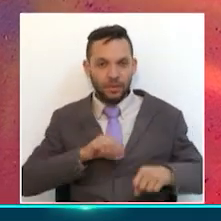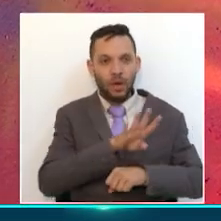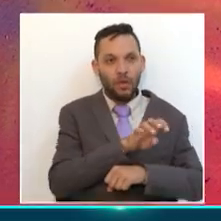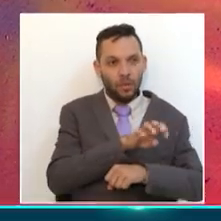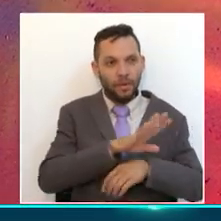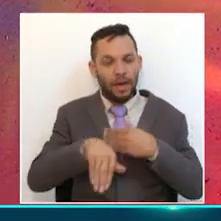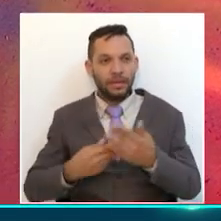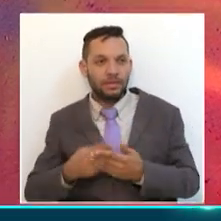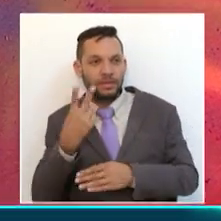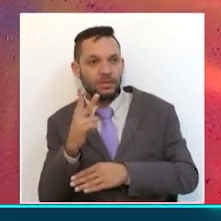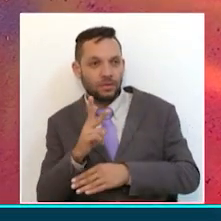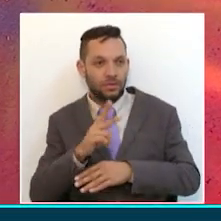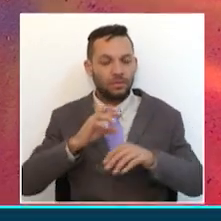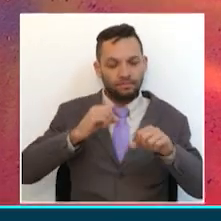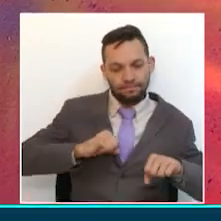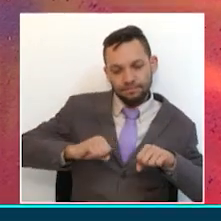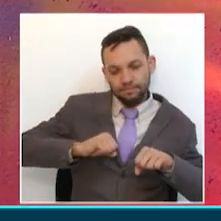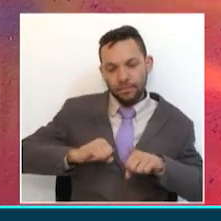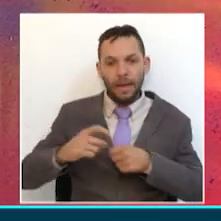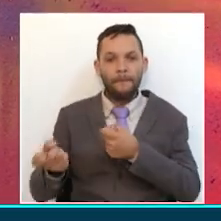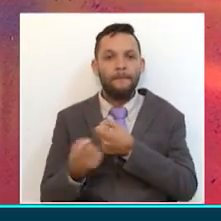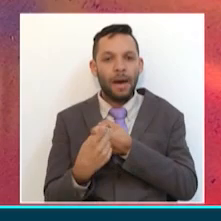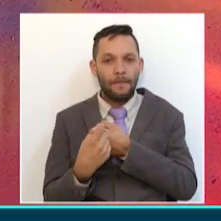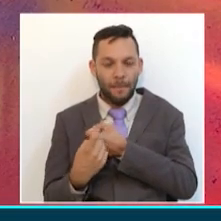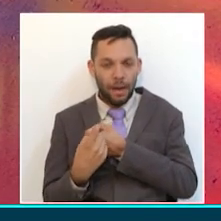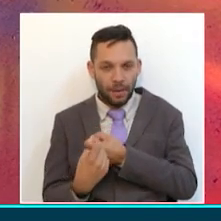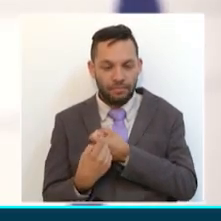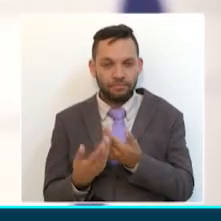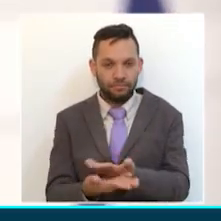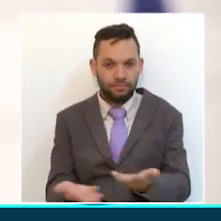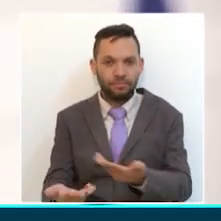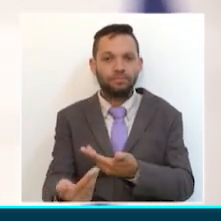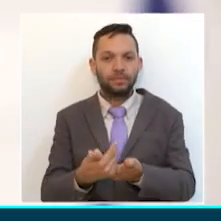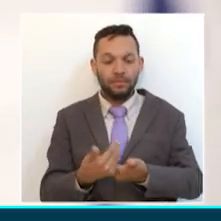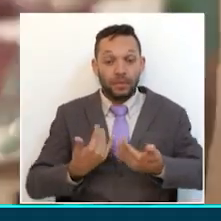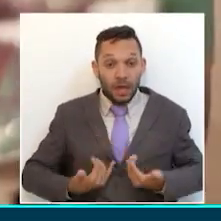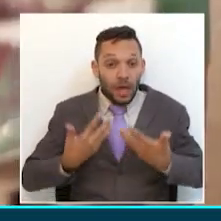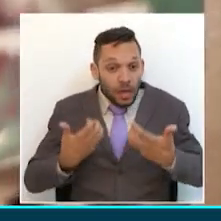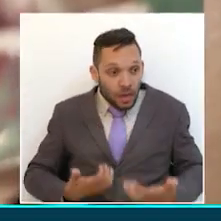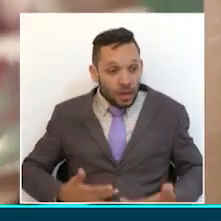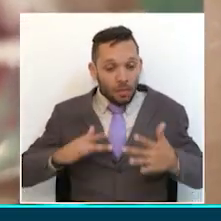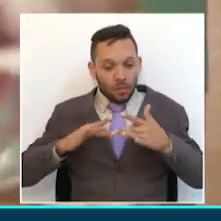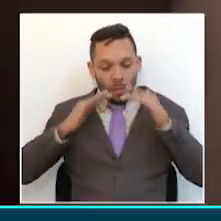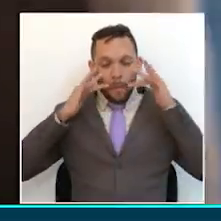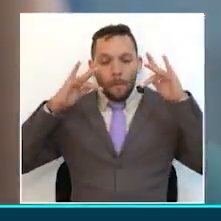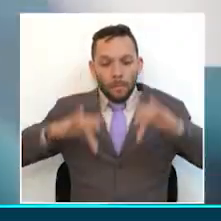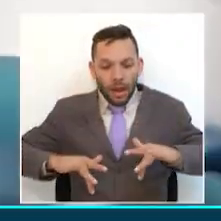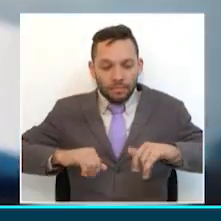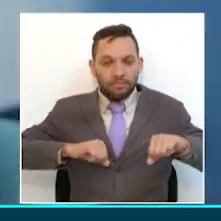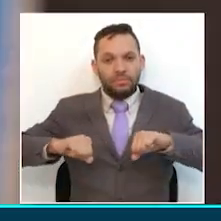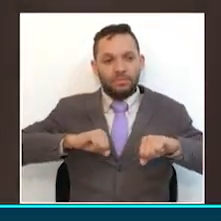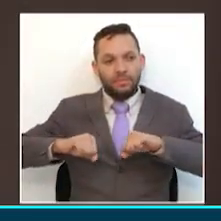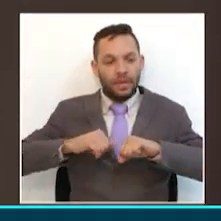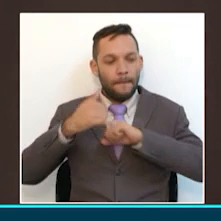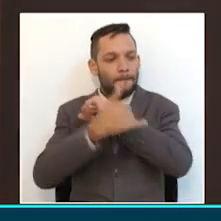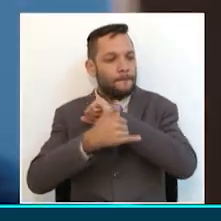3 a 6 de la tarde. Tenemos inscripciones abiertas, los esperamos a todos. Toda la ciudadanía puede participar de las vacaciones